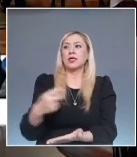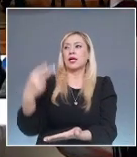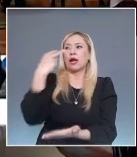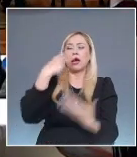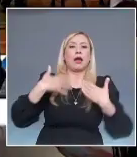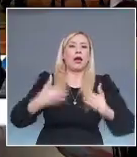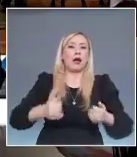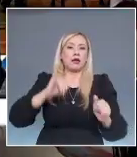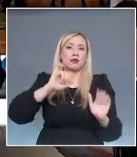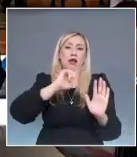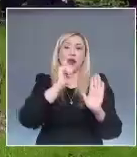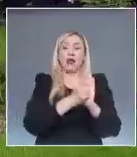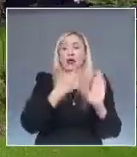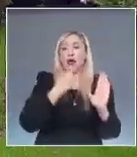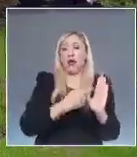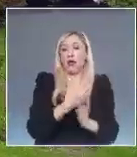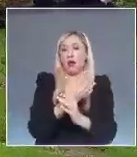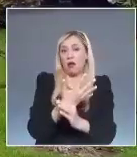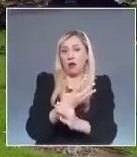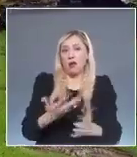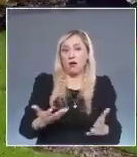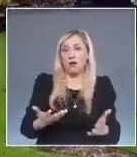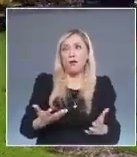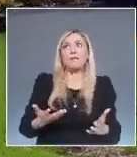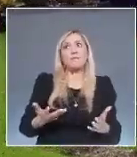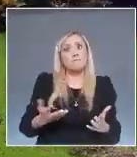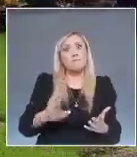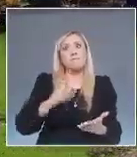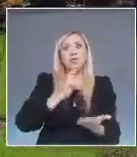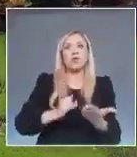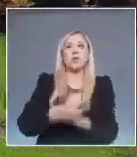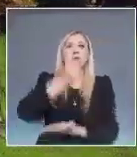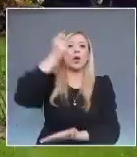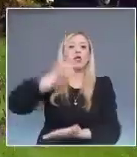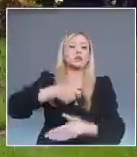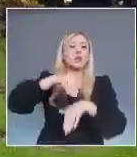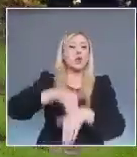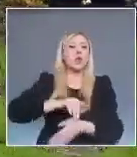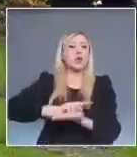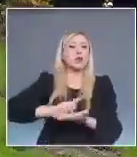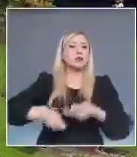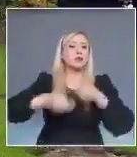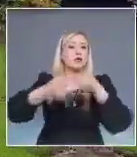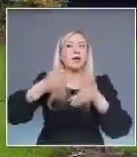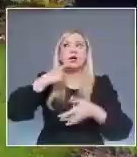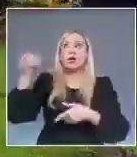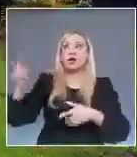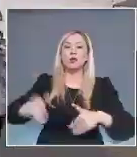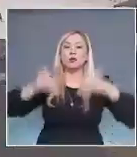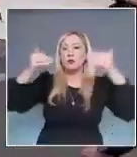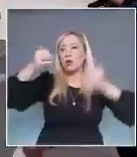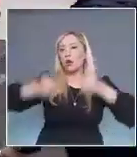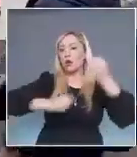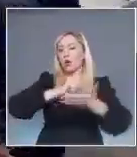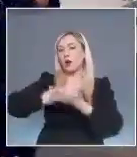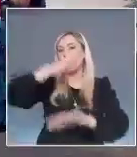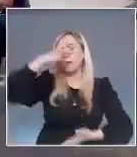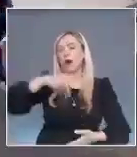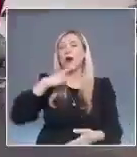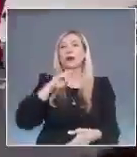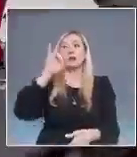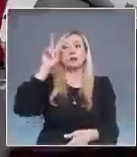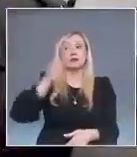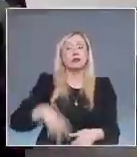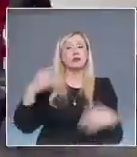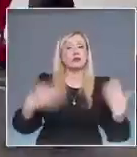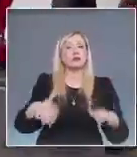panel sobre el impacto de la jurisprudencia interamericana en las decisiones de la Suprema Corte Mexicana, indicó que se ha reflejado en las sentencias relacionadas